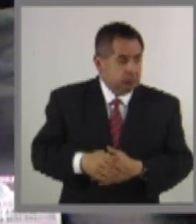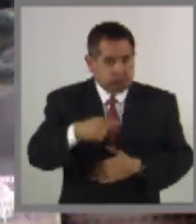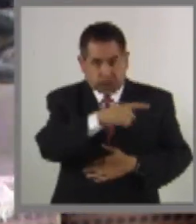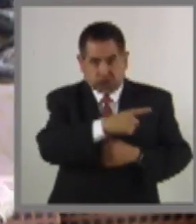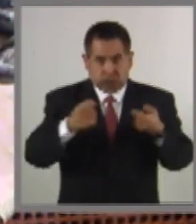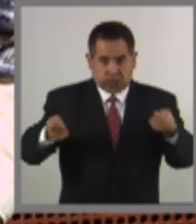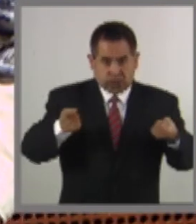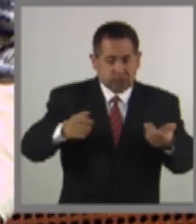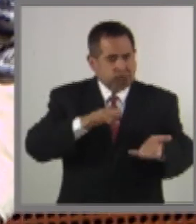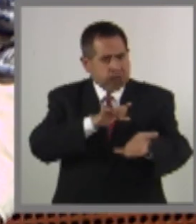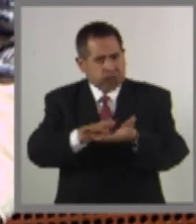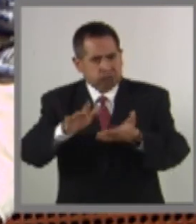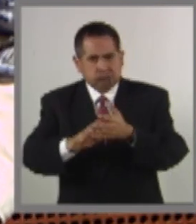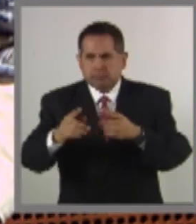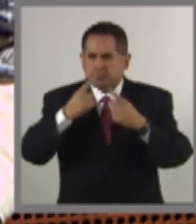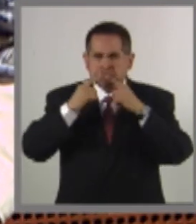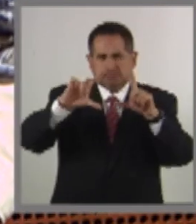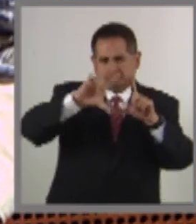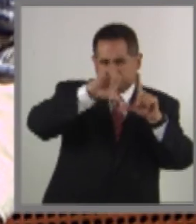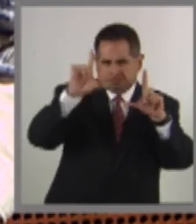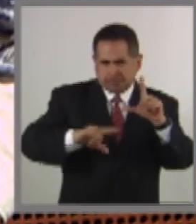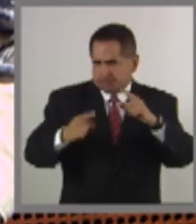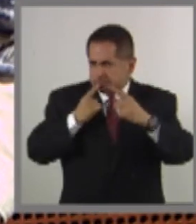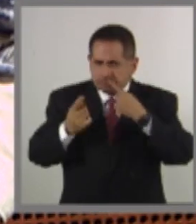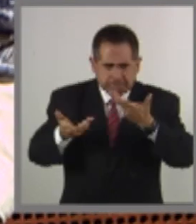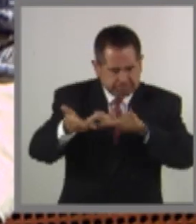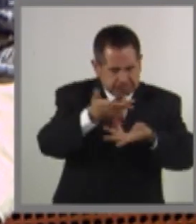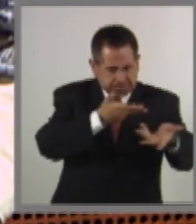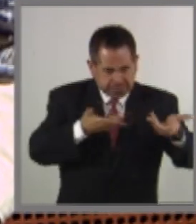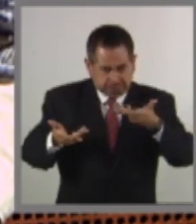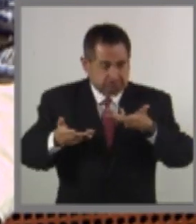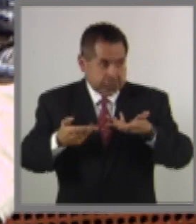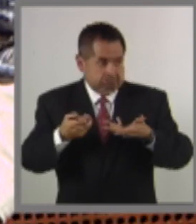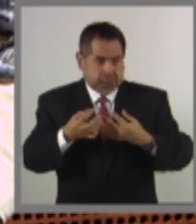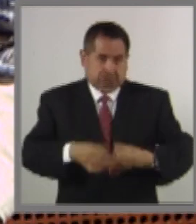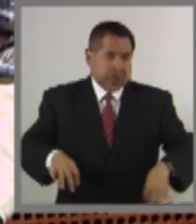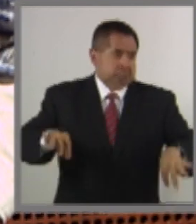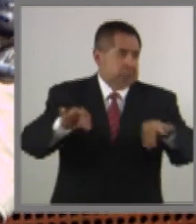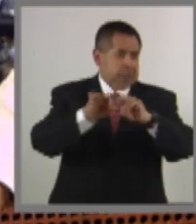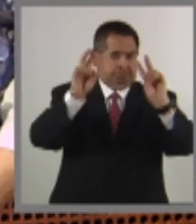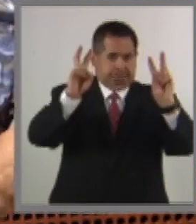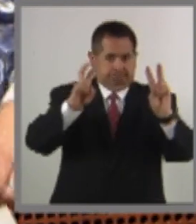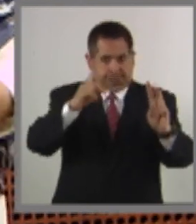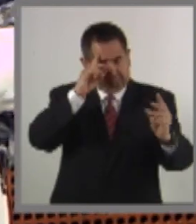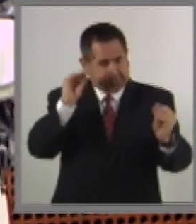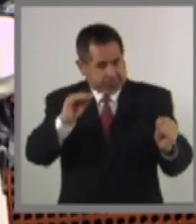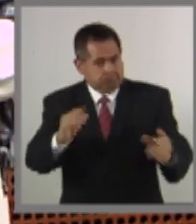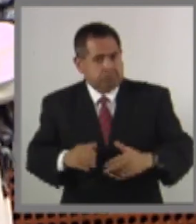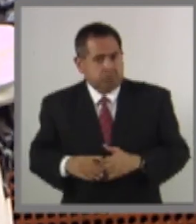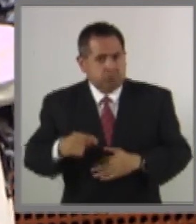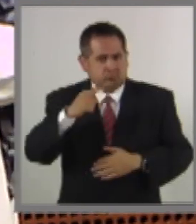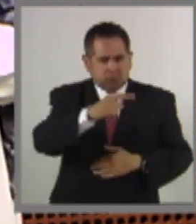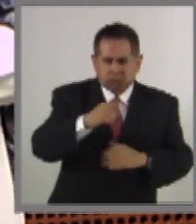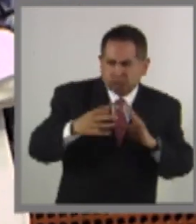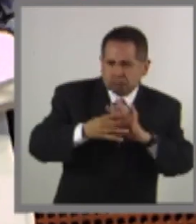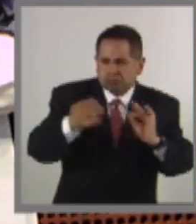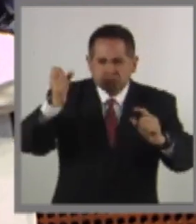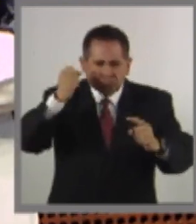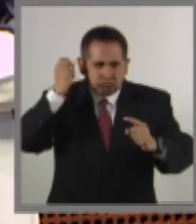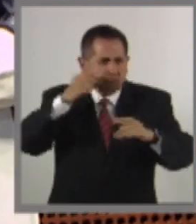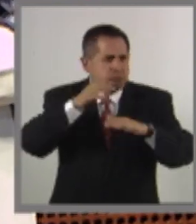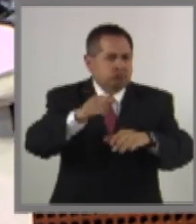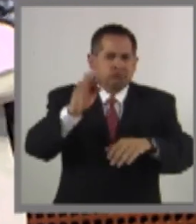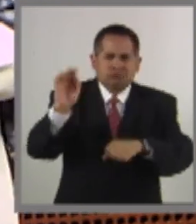impulsó el debate nacional y la discusión de temas de la mayor relevancia para el país. Tus foros estratégicos en